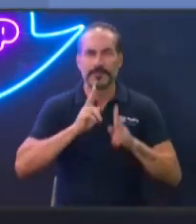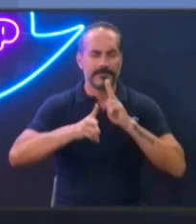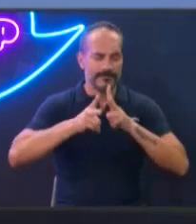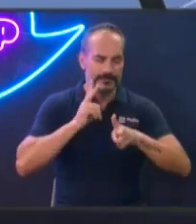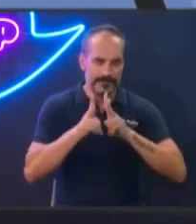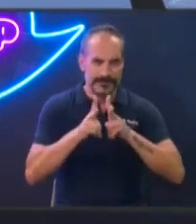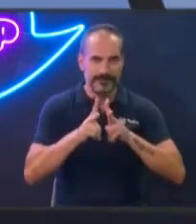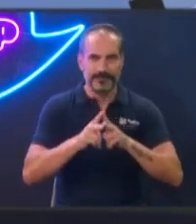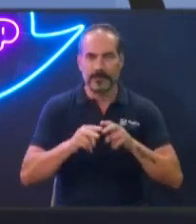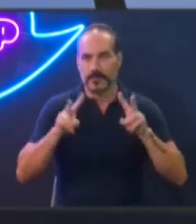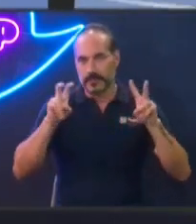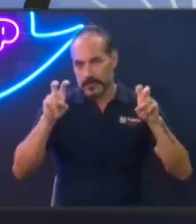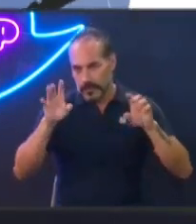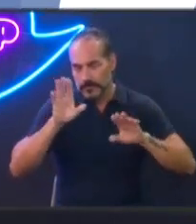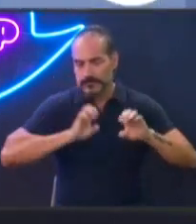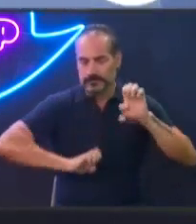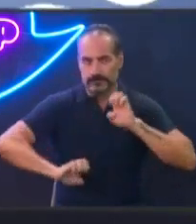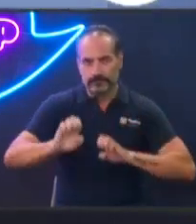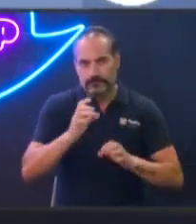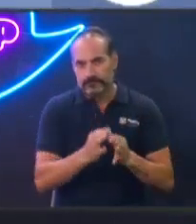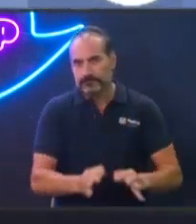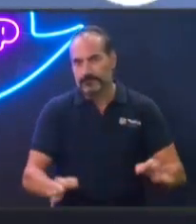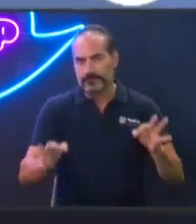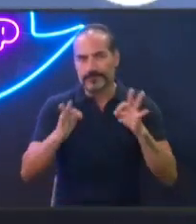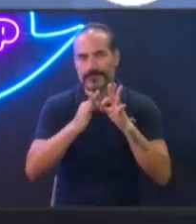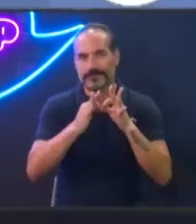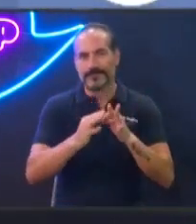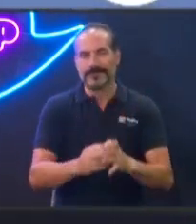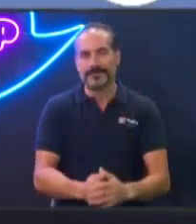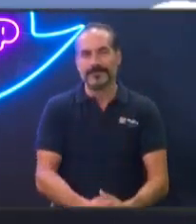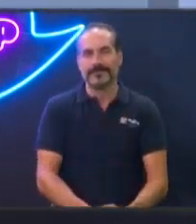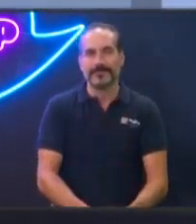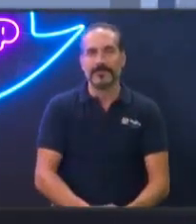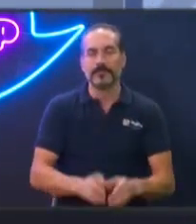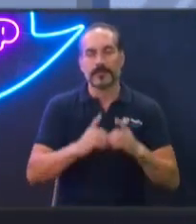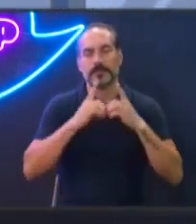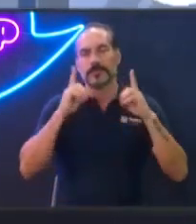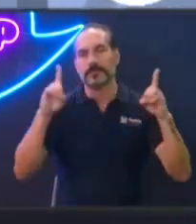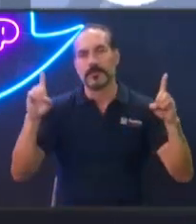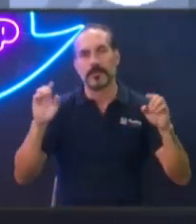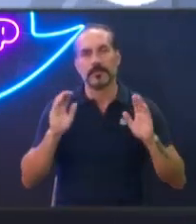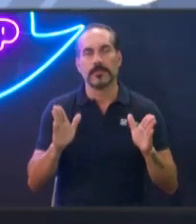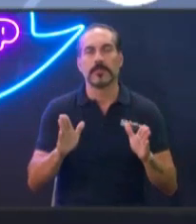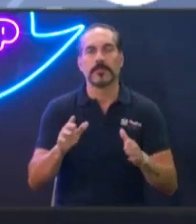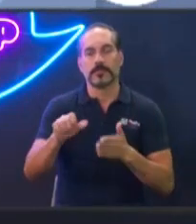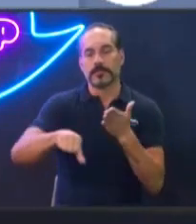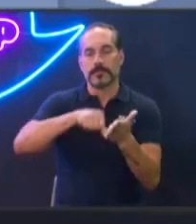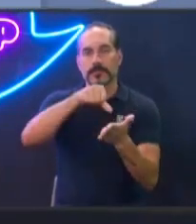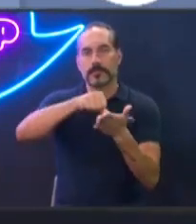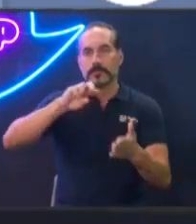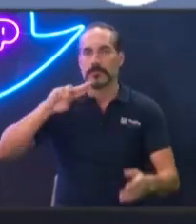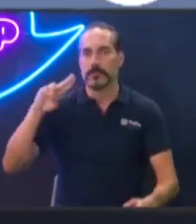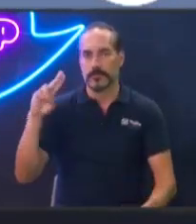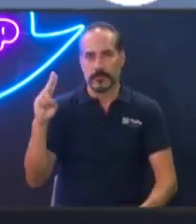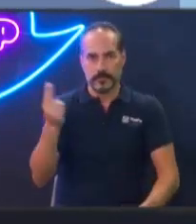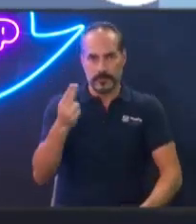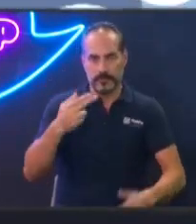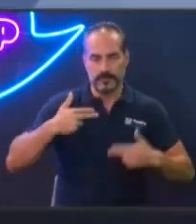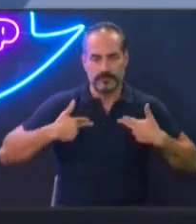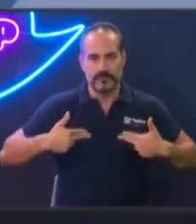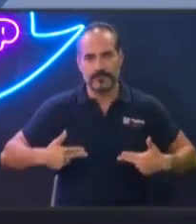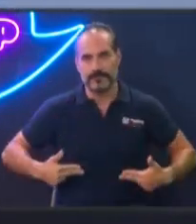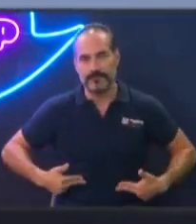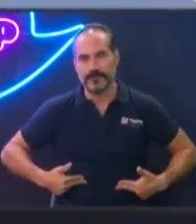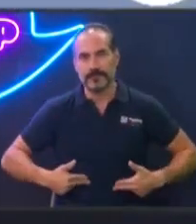sobre un evento que eh va a desarrollar el Centro Universitario del claustro humanista